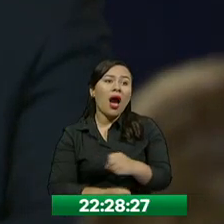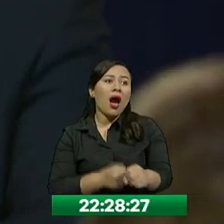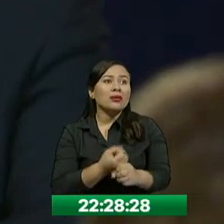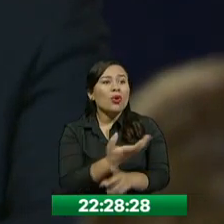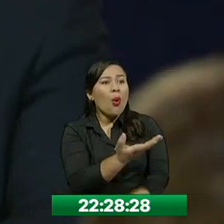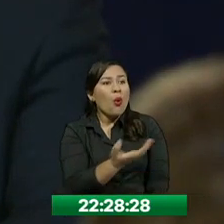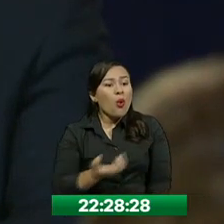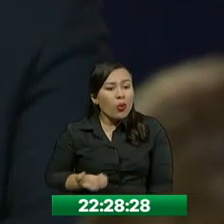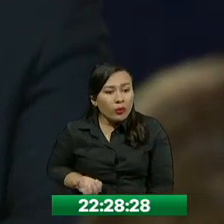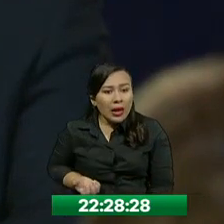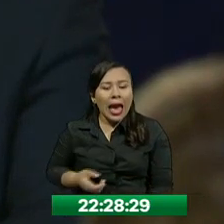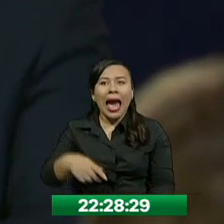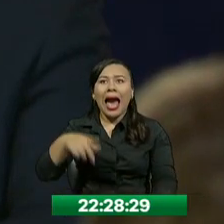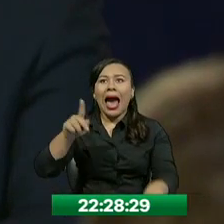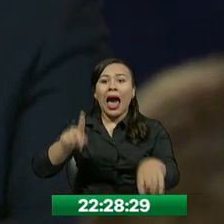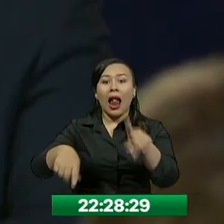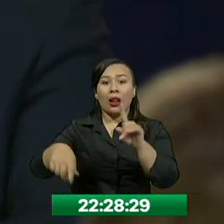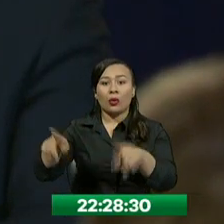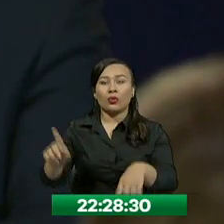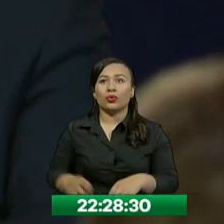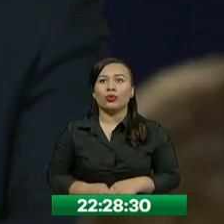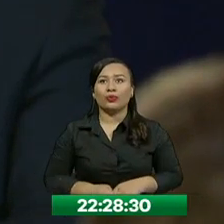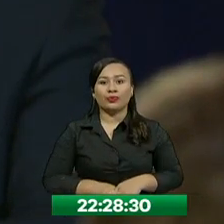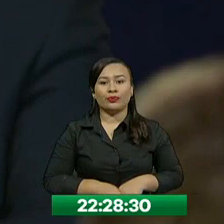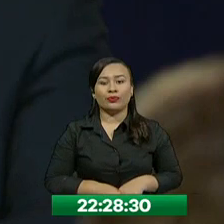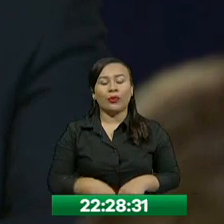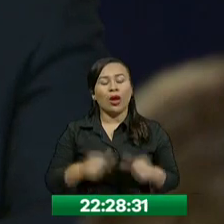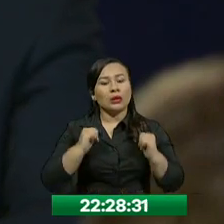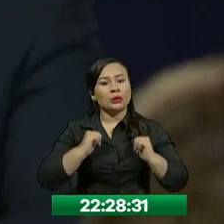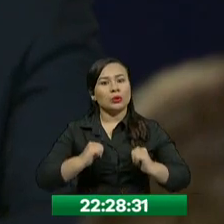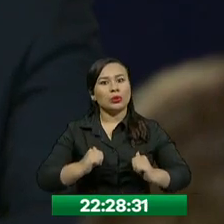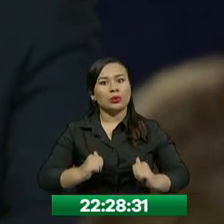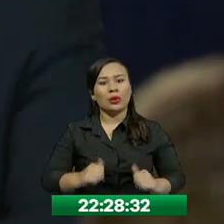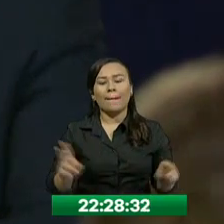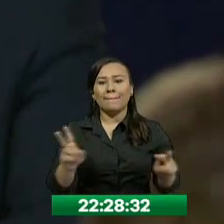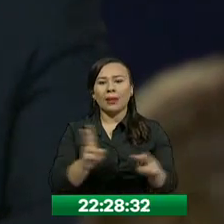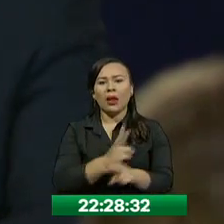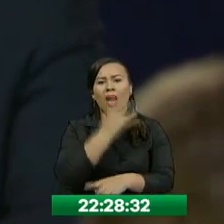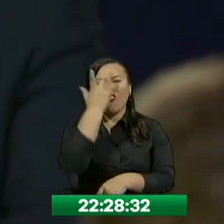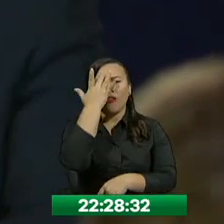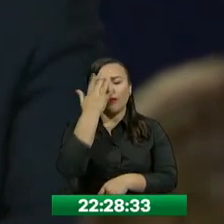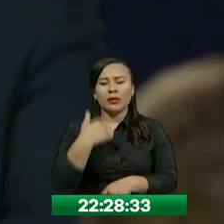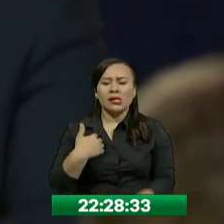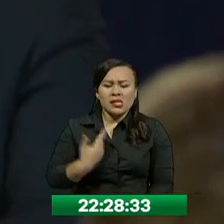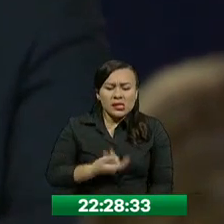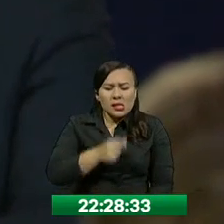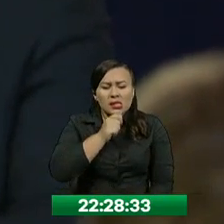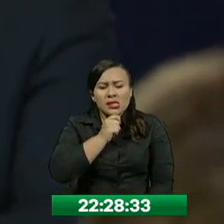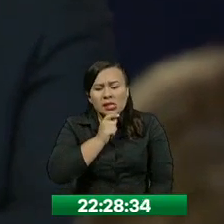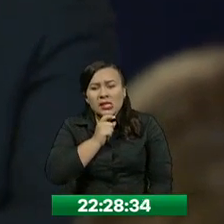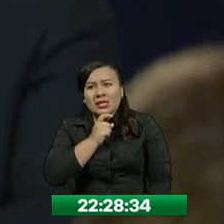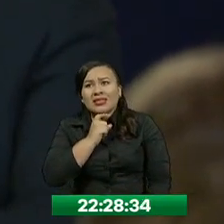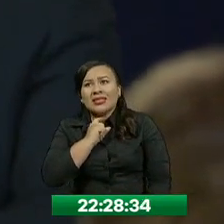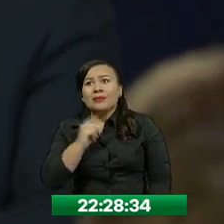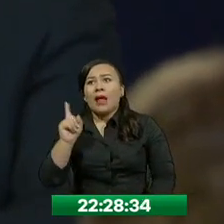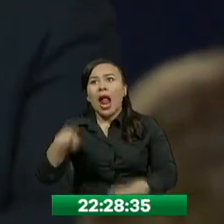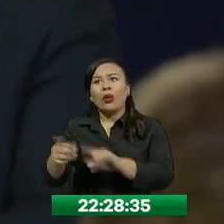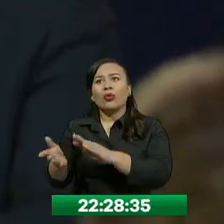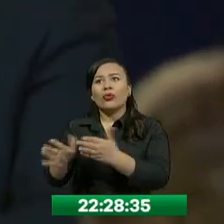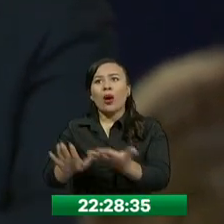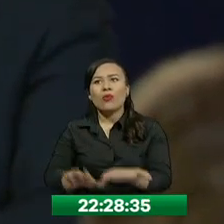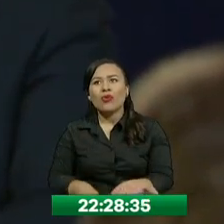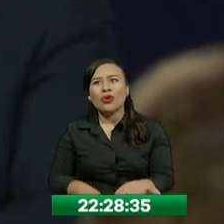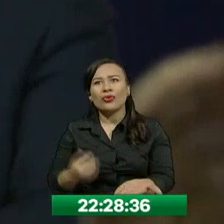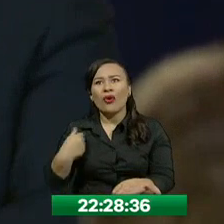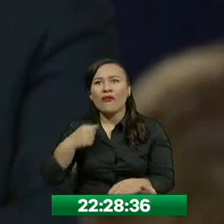compensación, algunos inclusive con el doloroso peso de una enfermedad, y algunos también se adelantaron a nosotros en